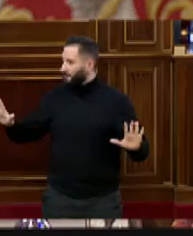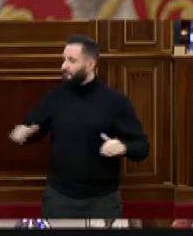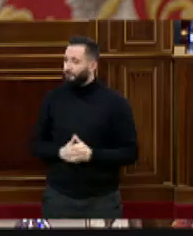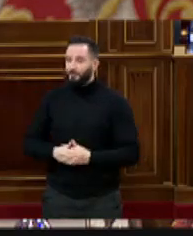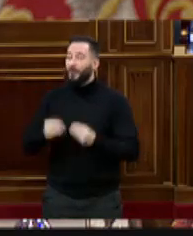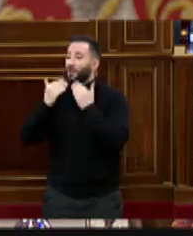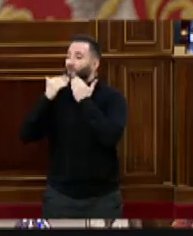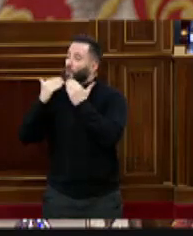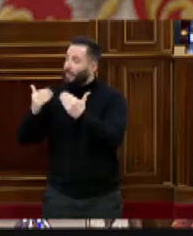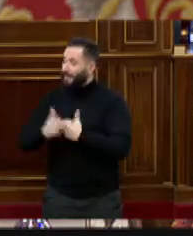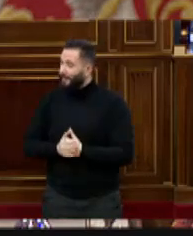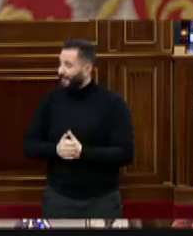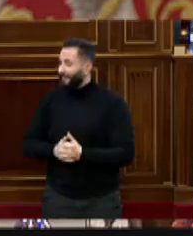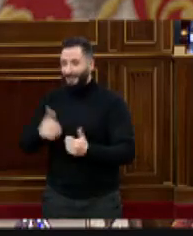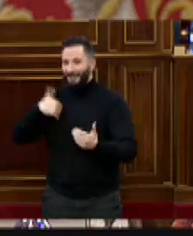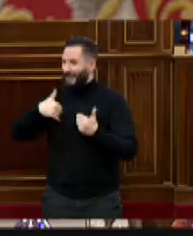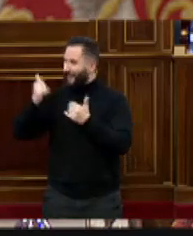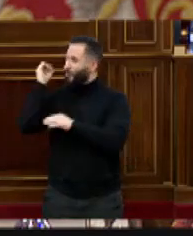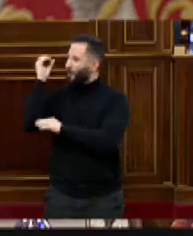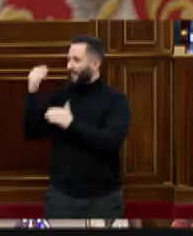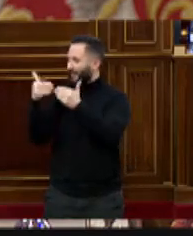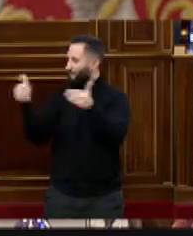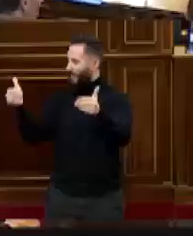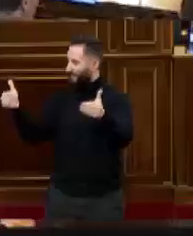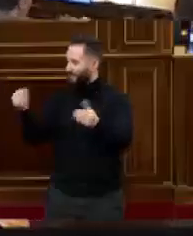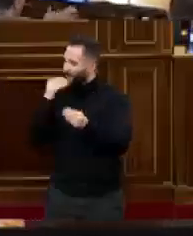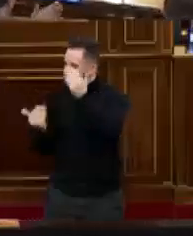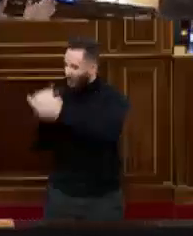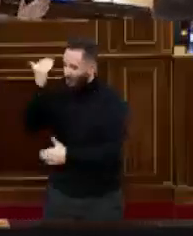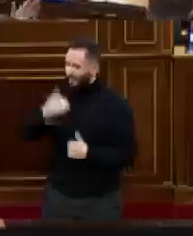muchísimas gracias y damos por inauguradas estas jornadas muy buenos días